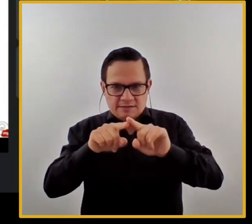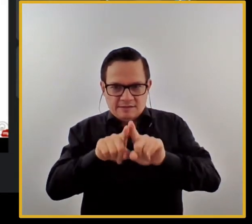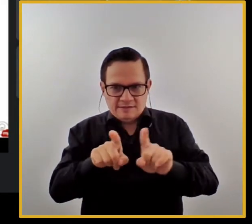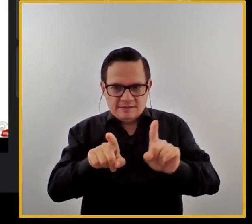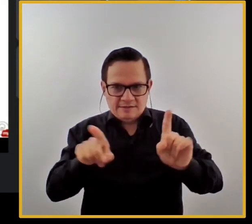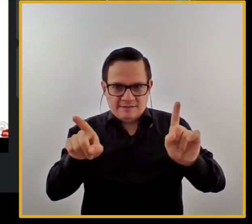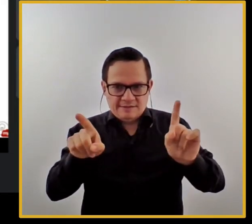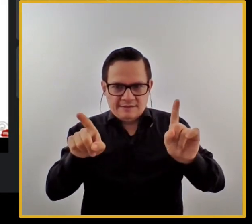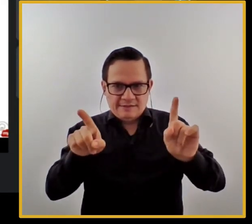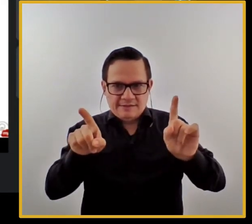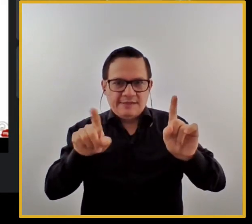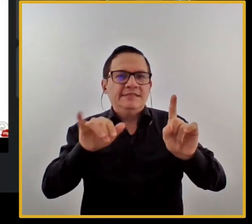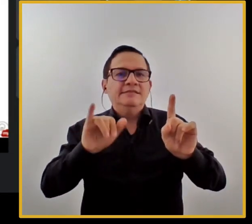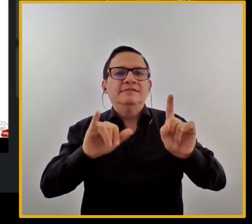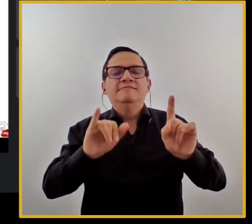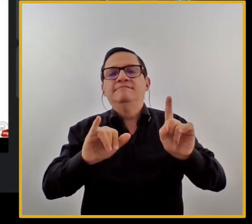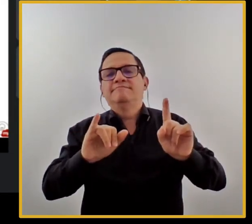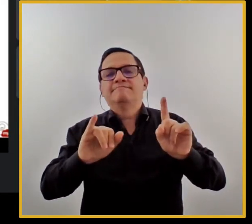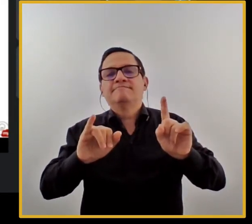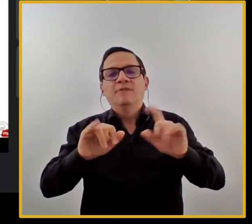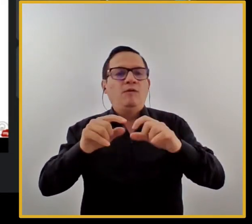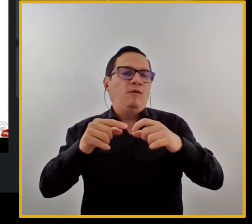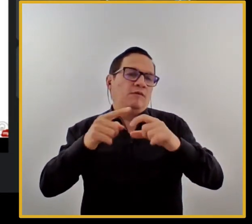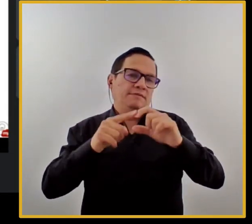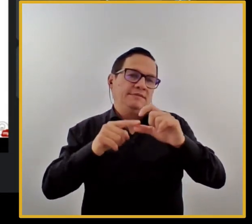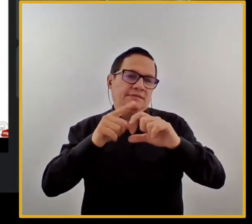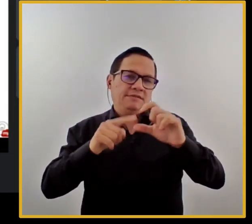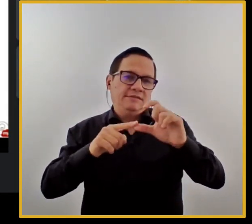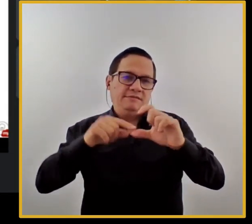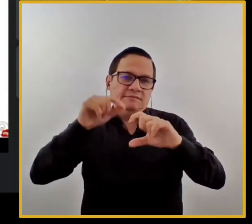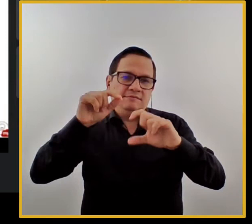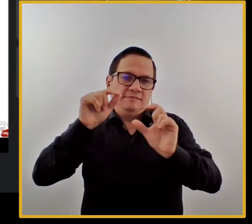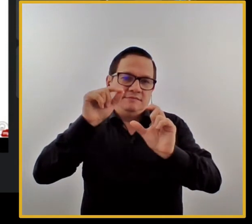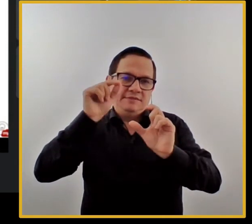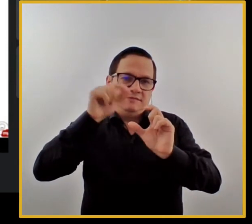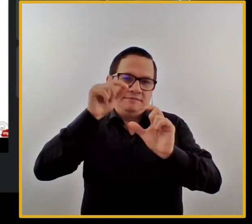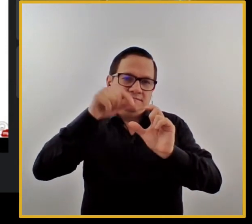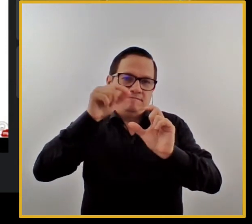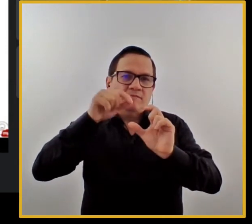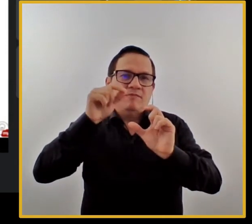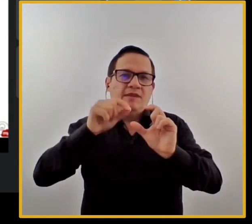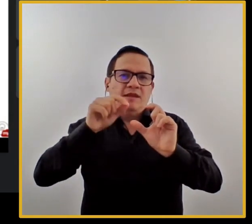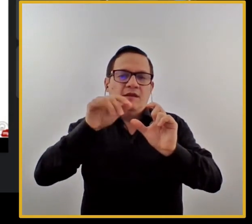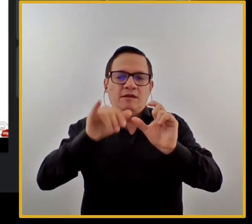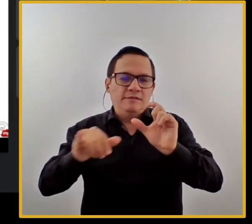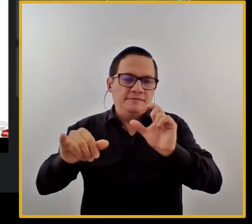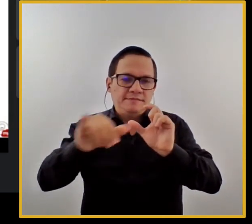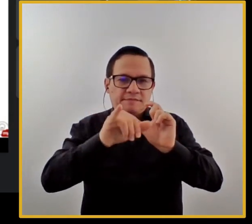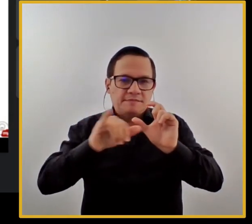también para ello, pues tener unos pasos para poder solucionar